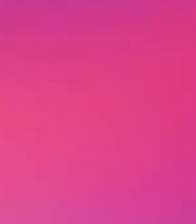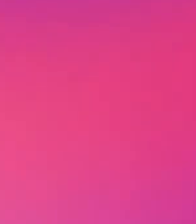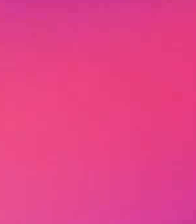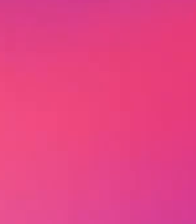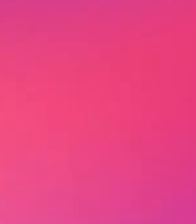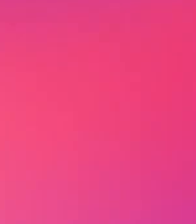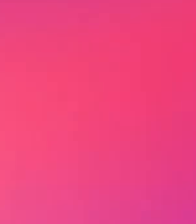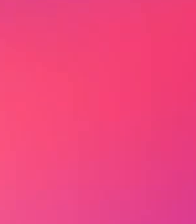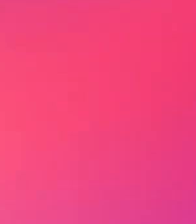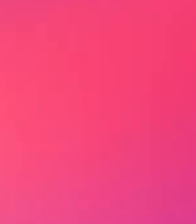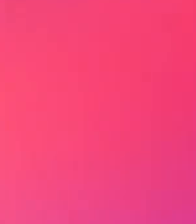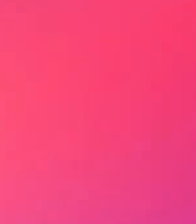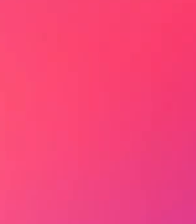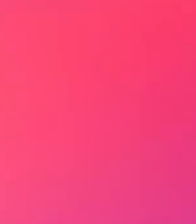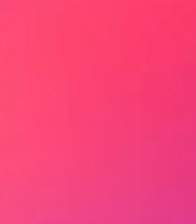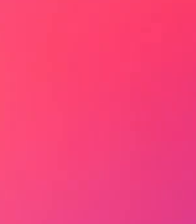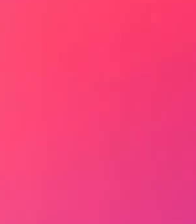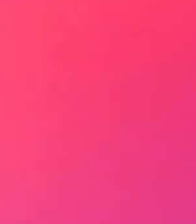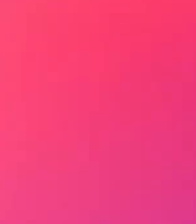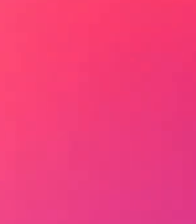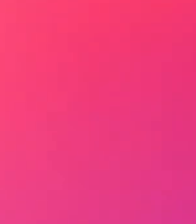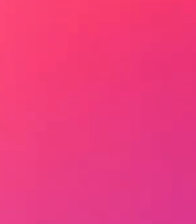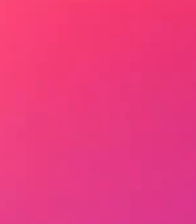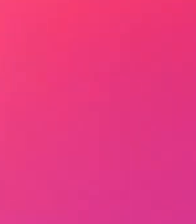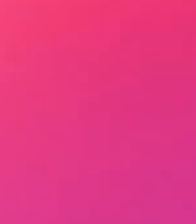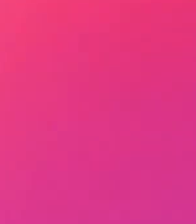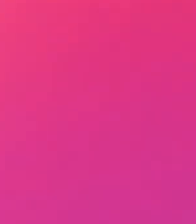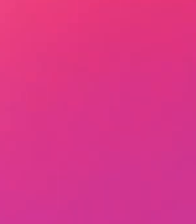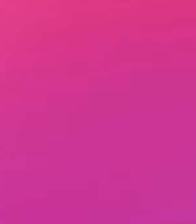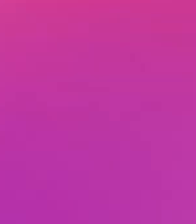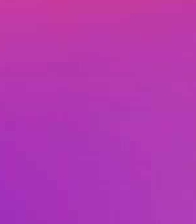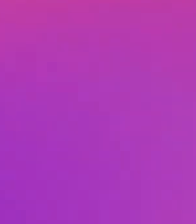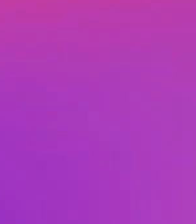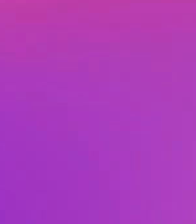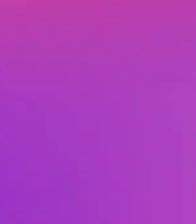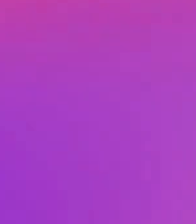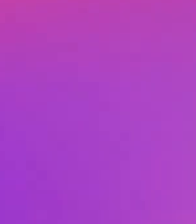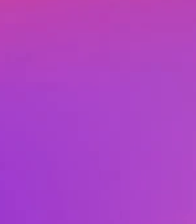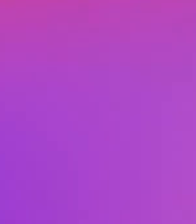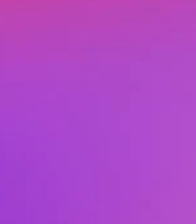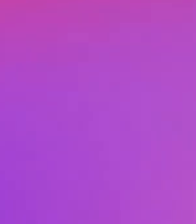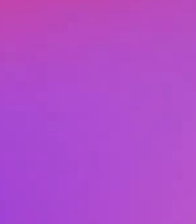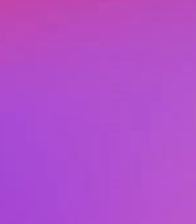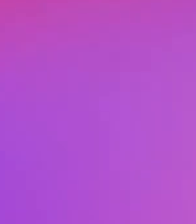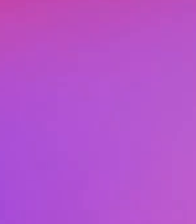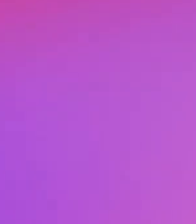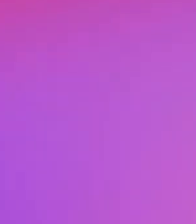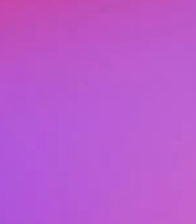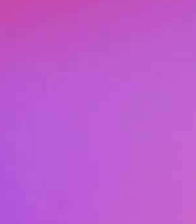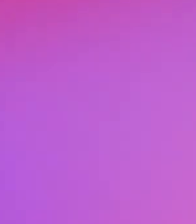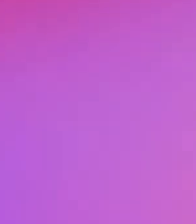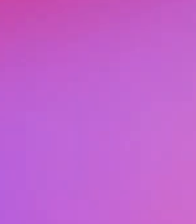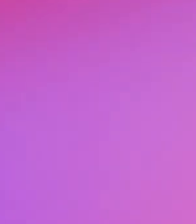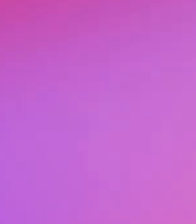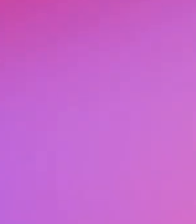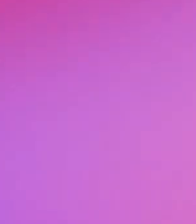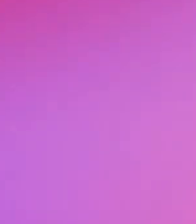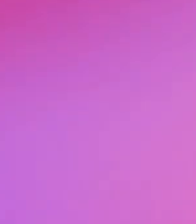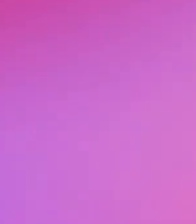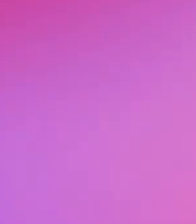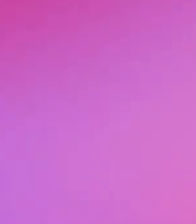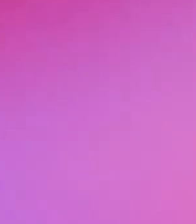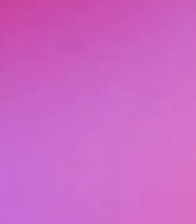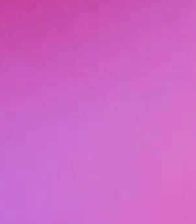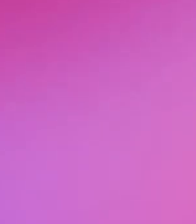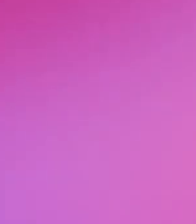el 55 36 01 71 23. Si requieres consultar los libros de